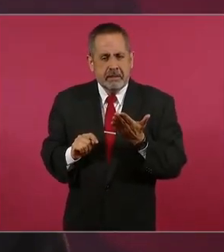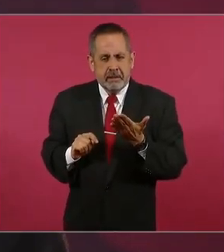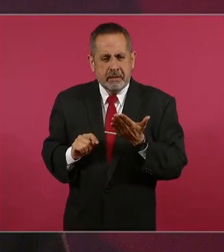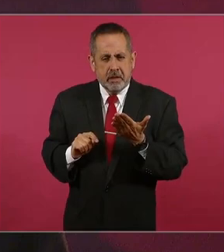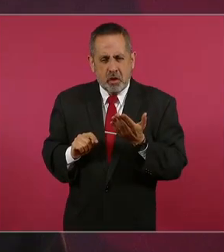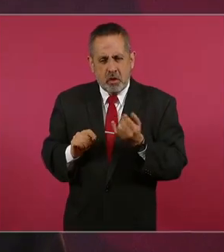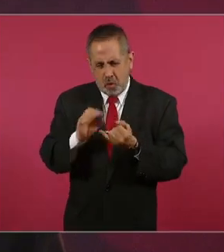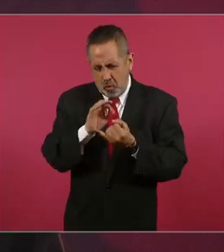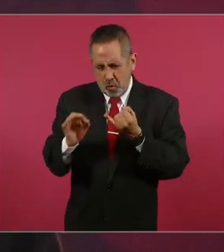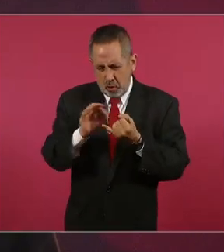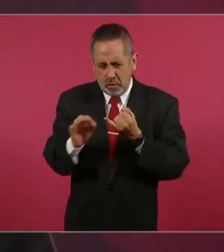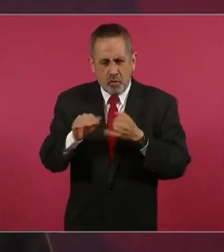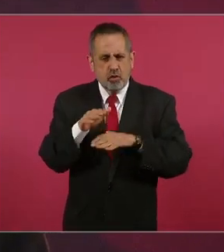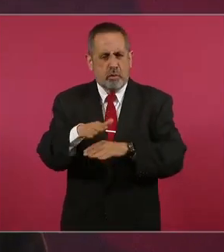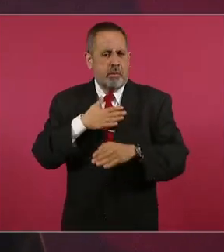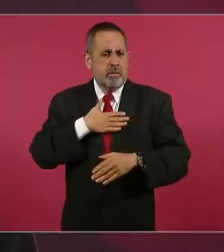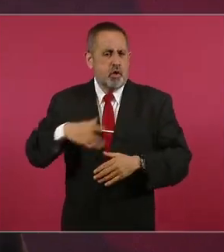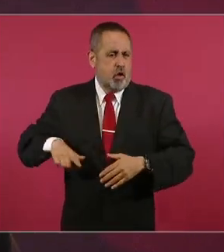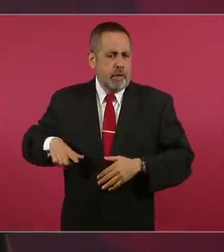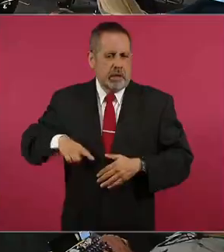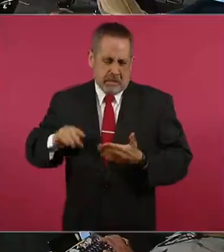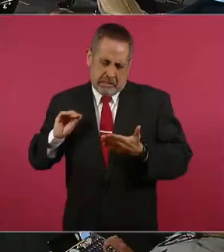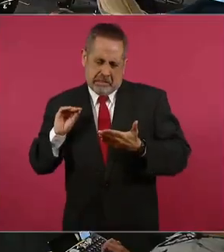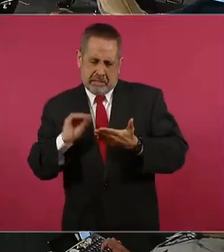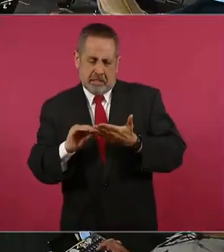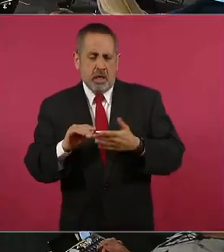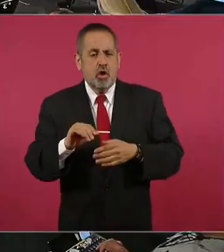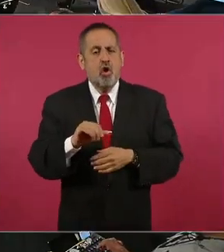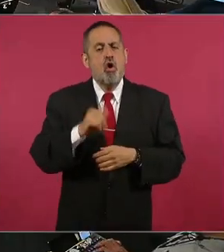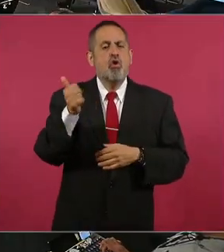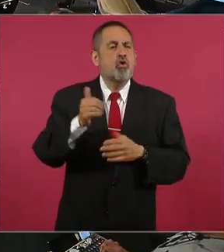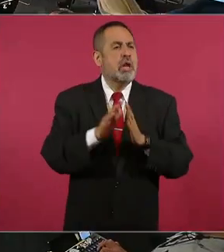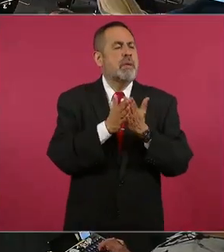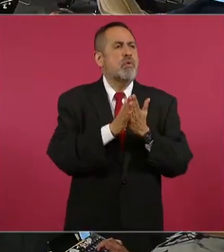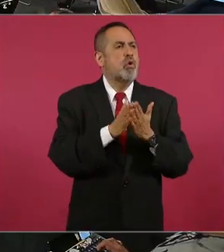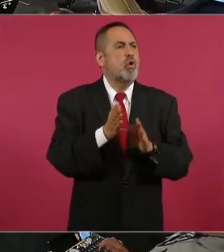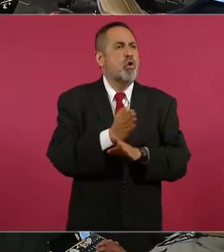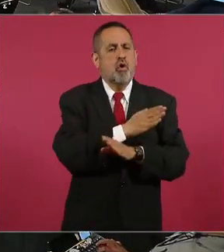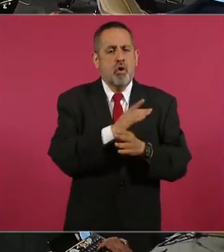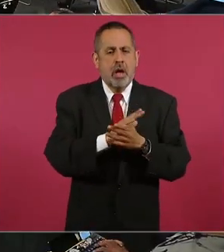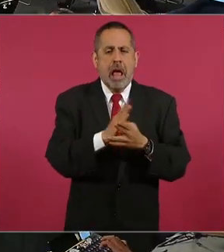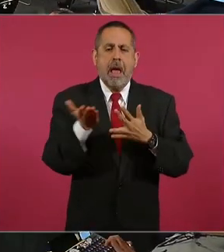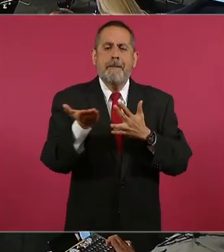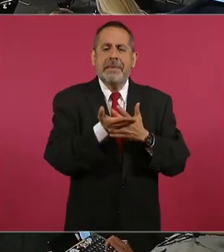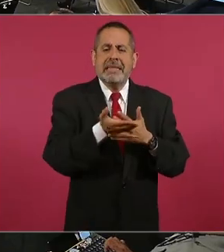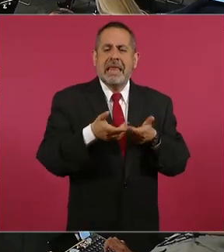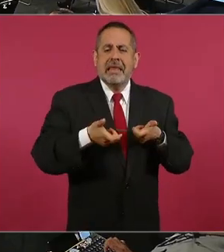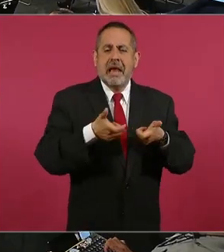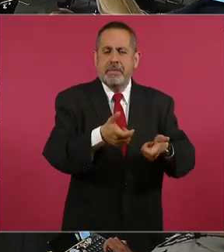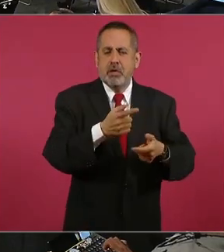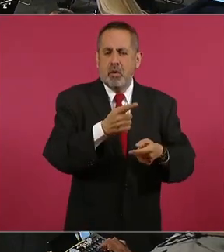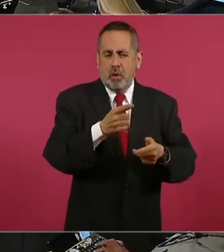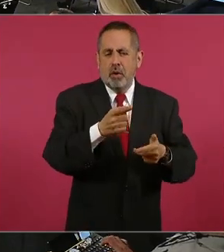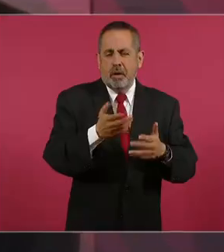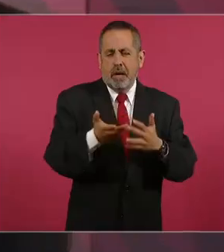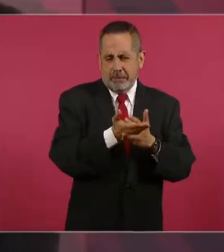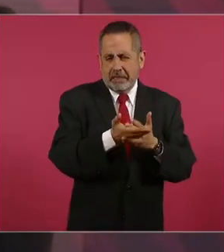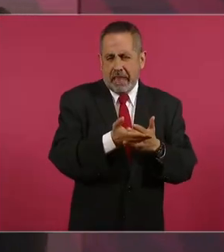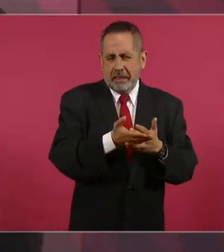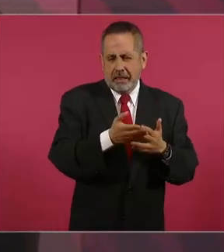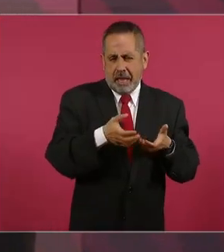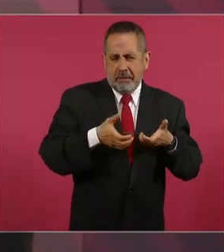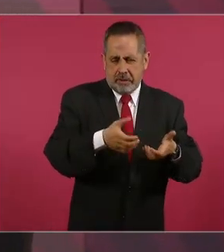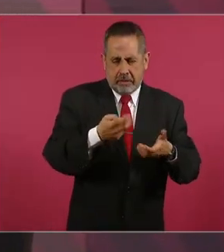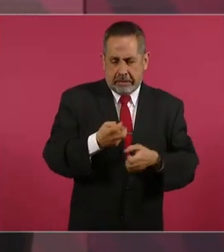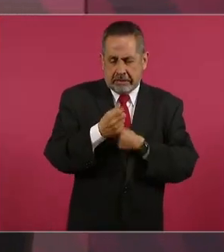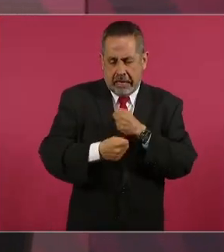lo último del gobierno, porque escribí un libro que se llama A la mitad del camino de este